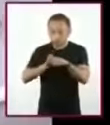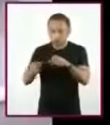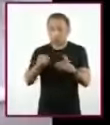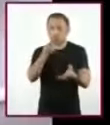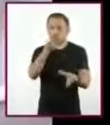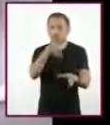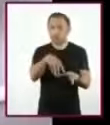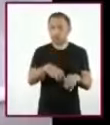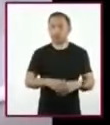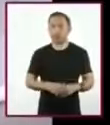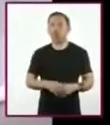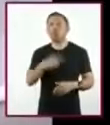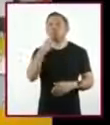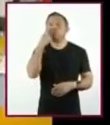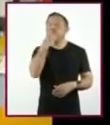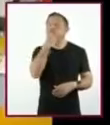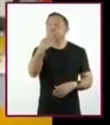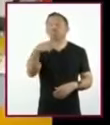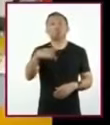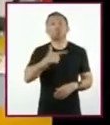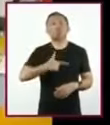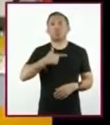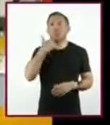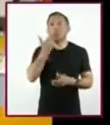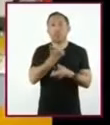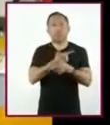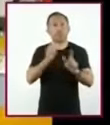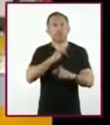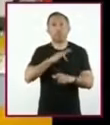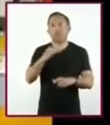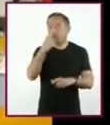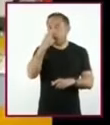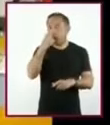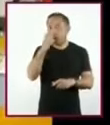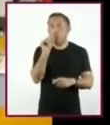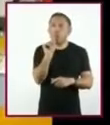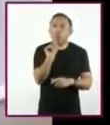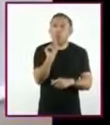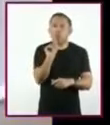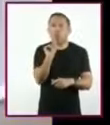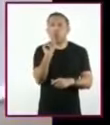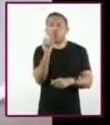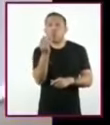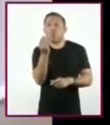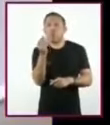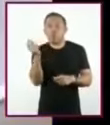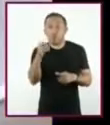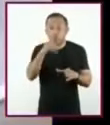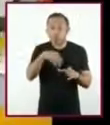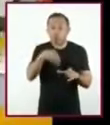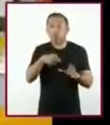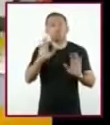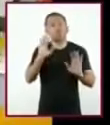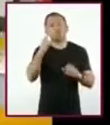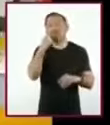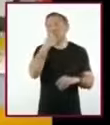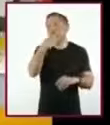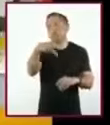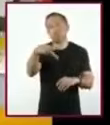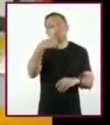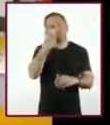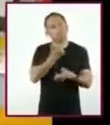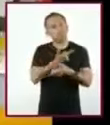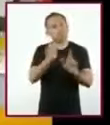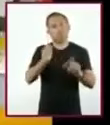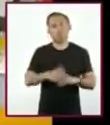Y aquí es a gusto de cada quien, ¿eh? Puedes poner muchísimo ajo, como poco también. Pero en este caso a mí me gusta